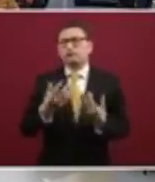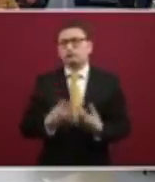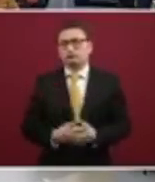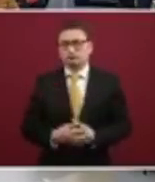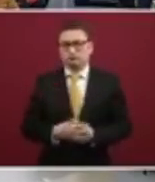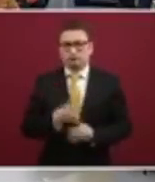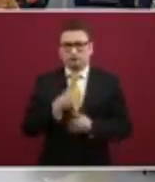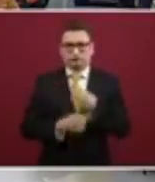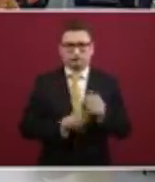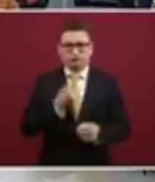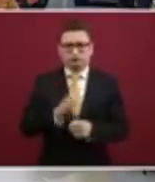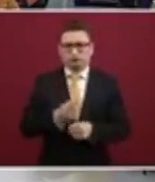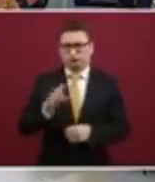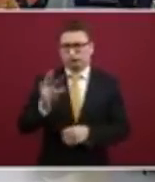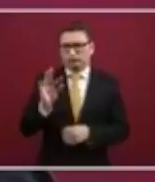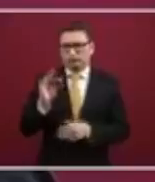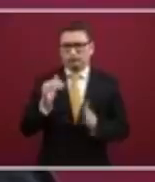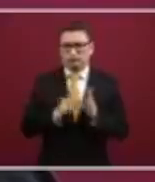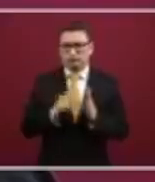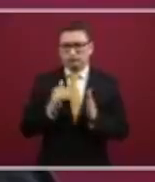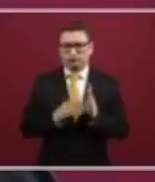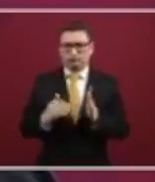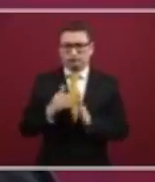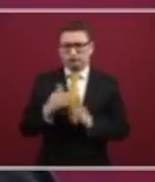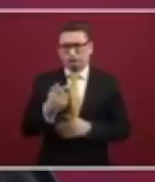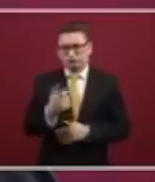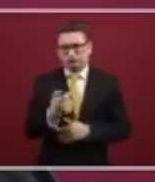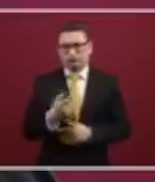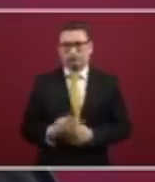este año de 40,000,000,000 de pesos.